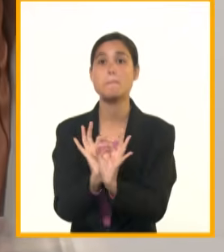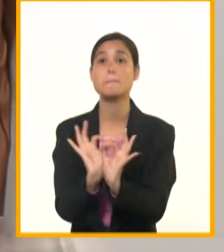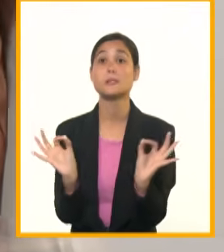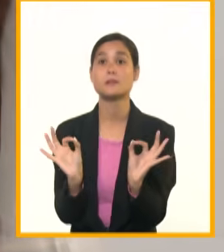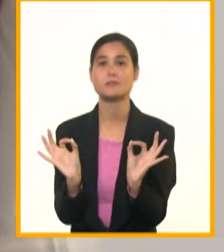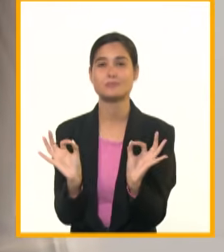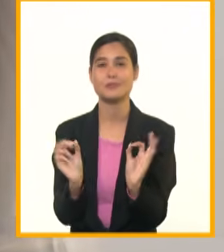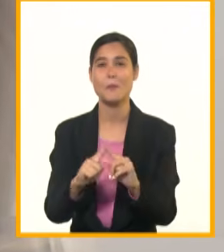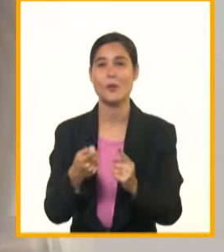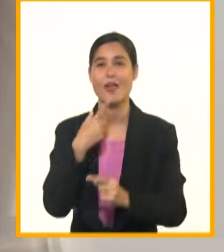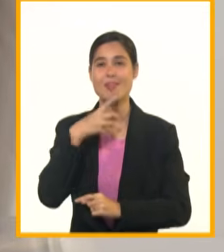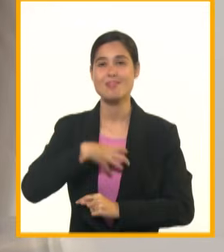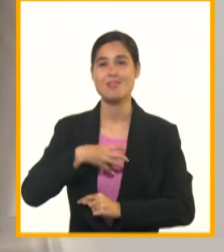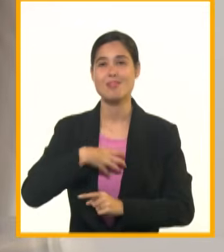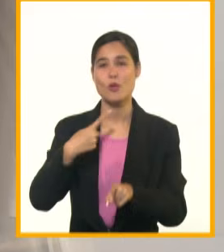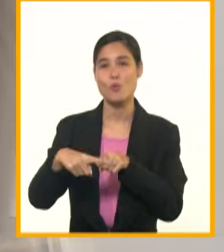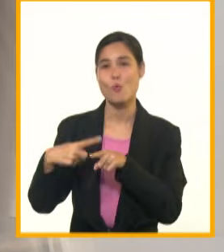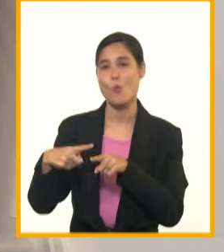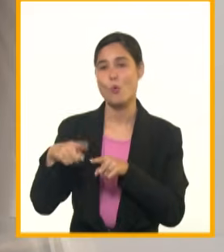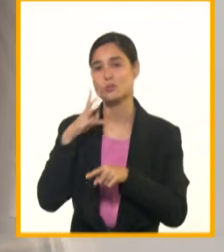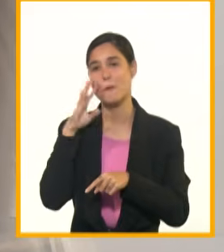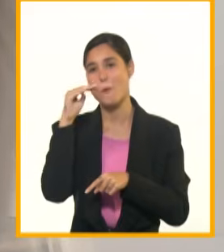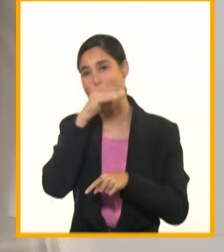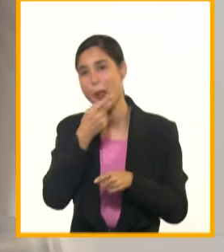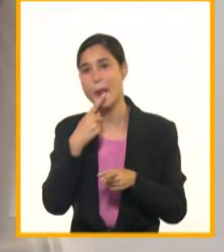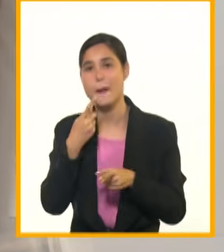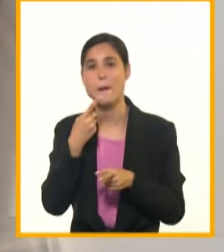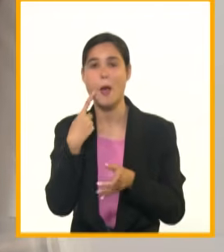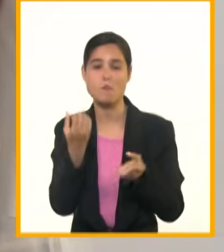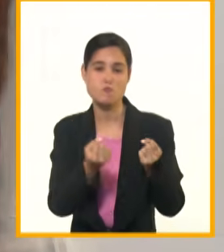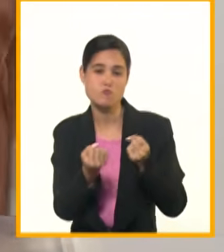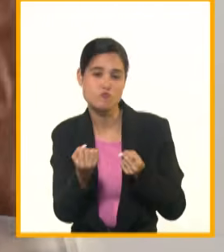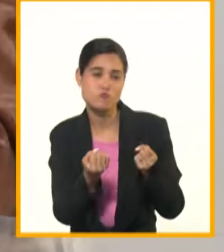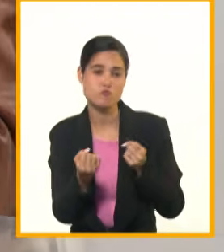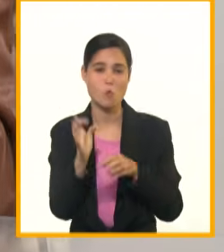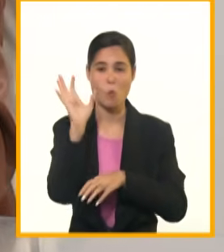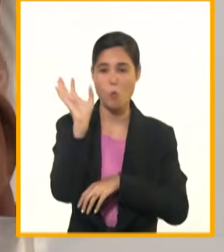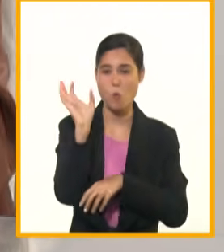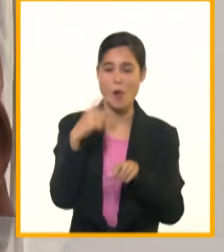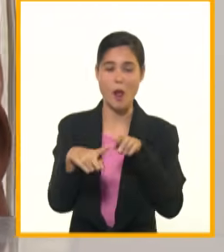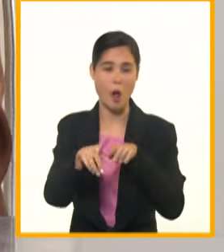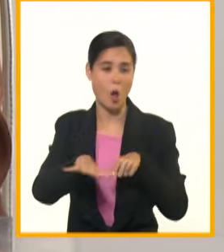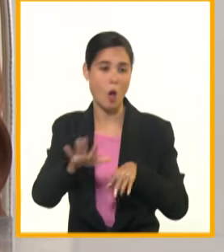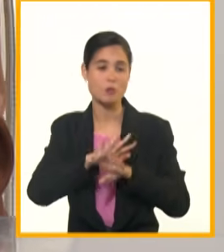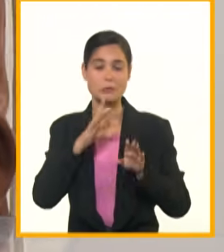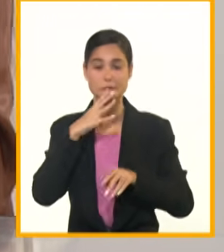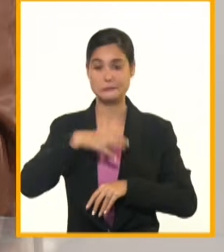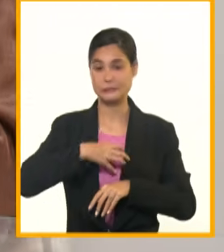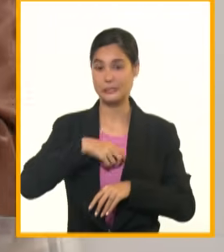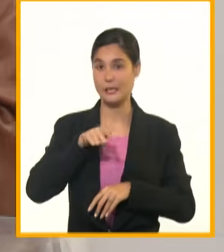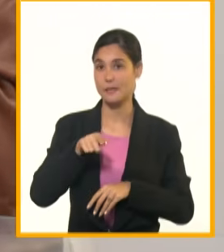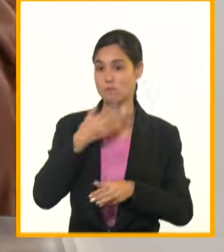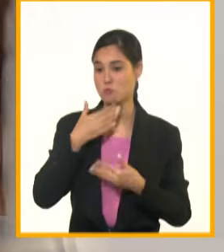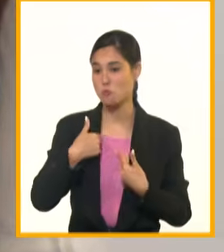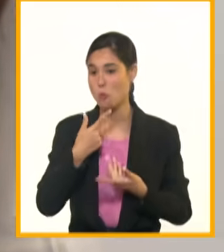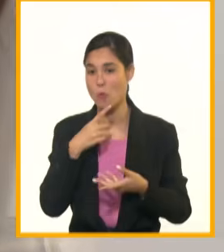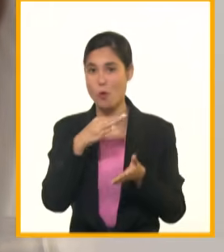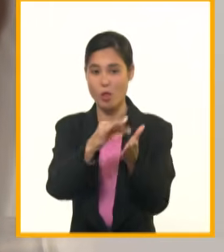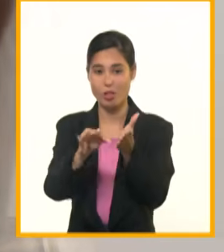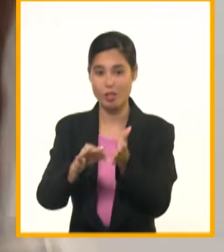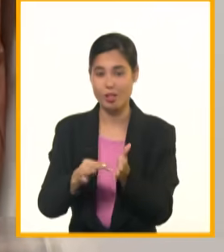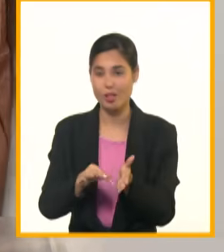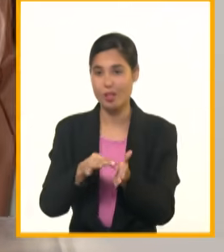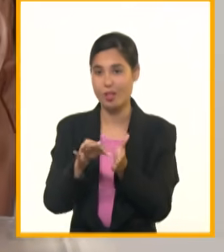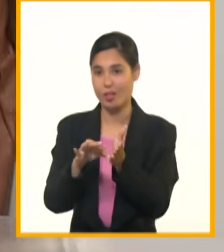equipos agrícolas. Ahí vamos a construir las piezas de repuesto para sostener programas tan importantes como el del arroz, pero además vamos